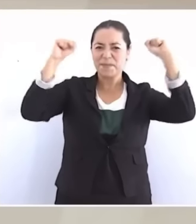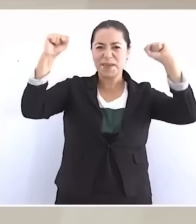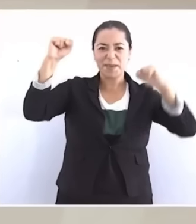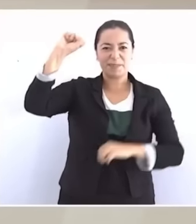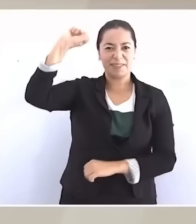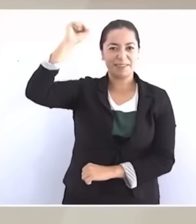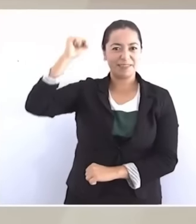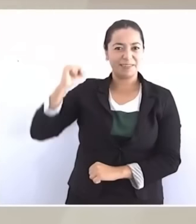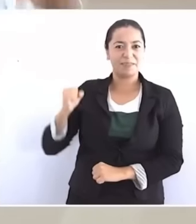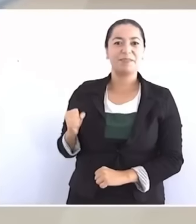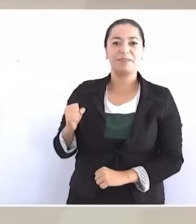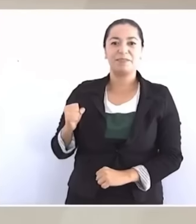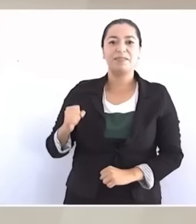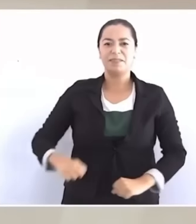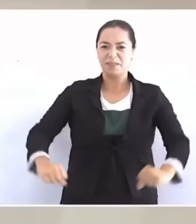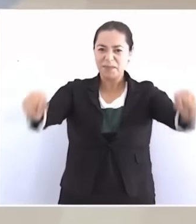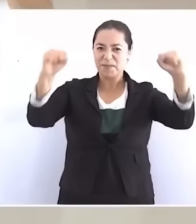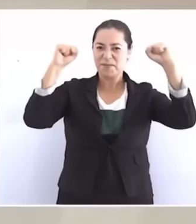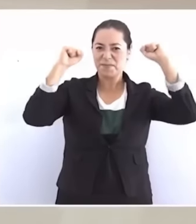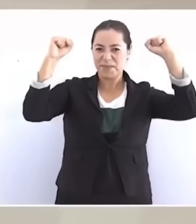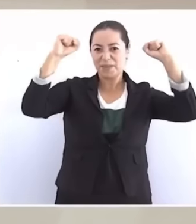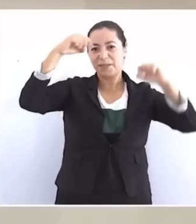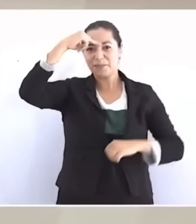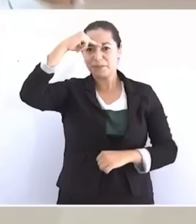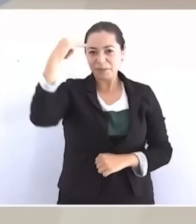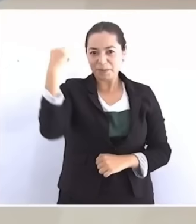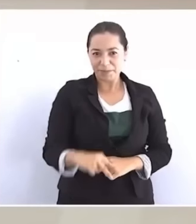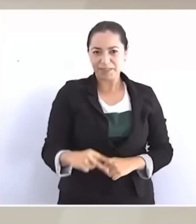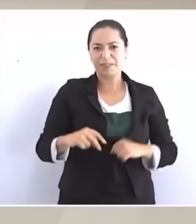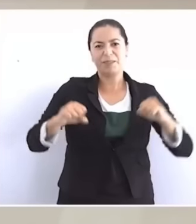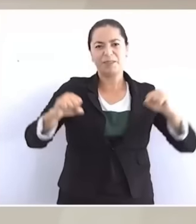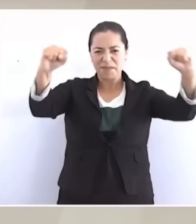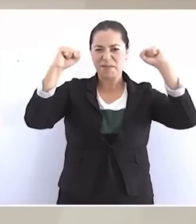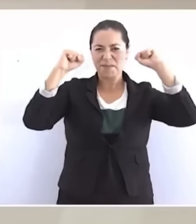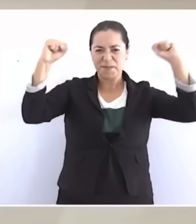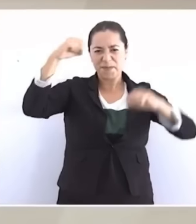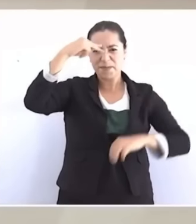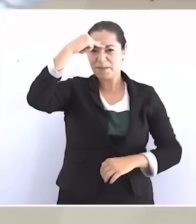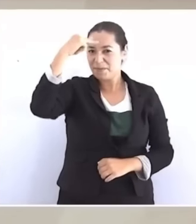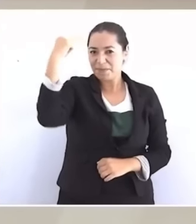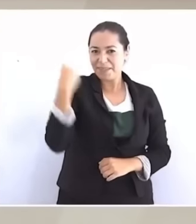viva Sinaloa! ¡Que viva México! ¡Que viva México!